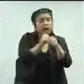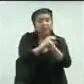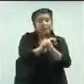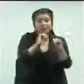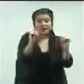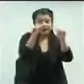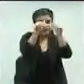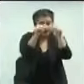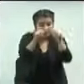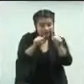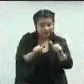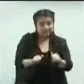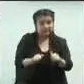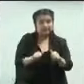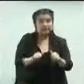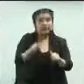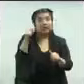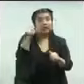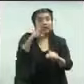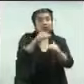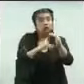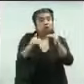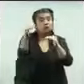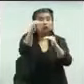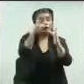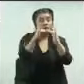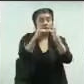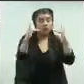para poder ejecutar este puente. Es tan importante.